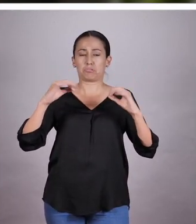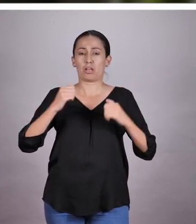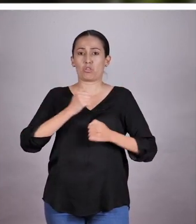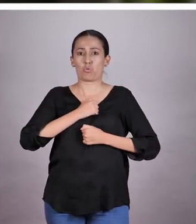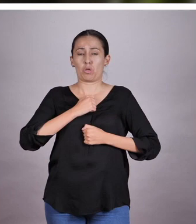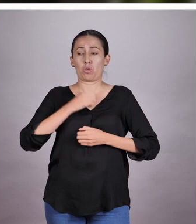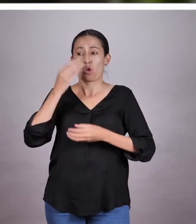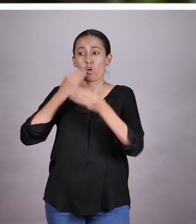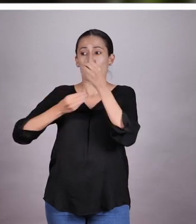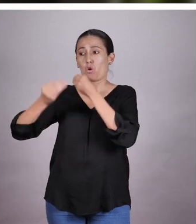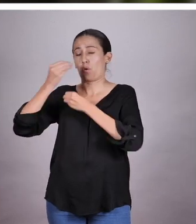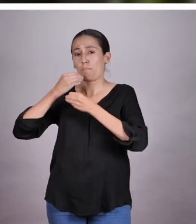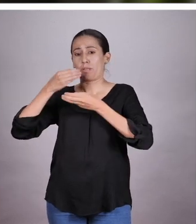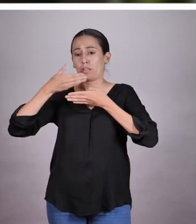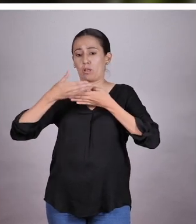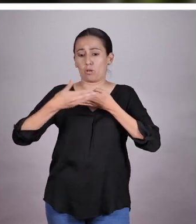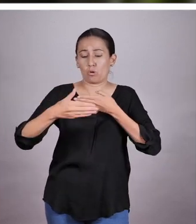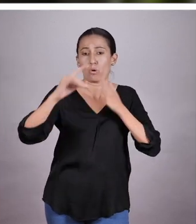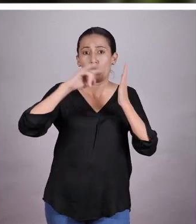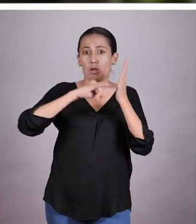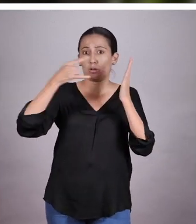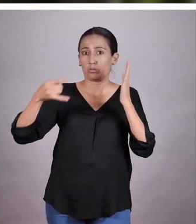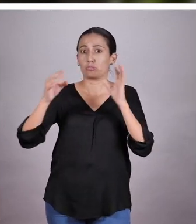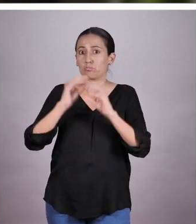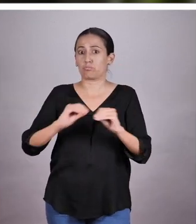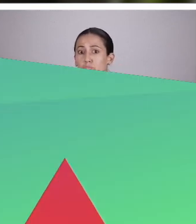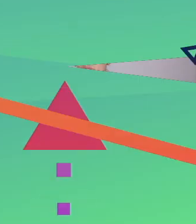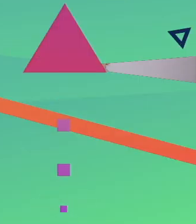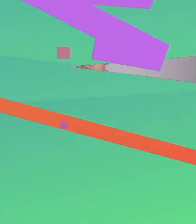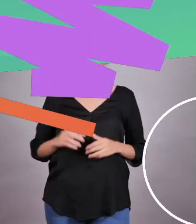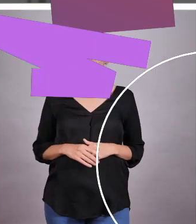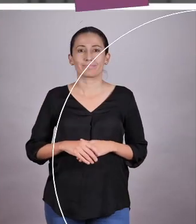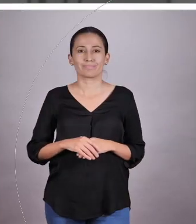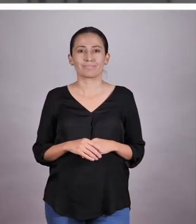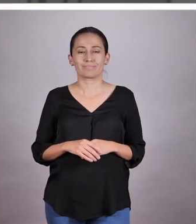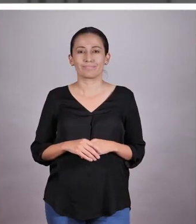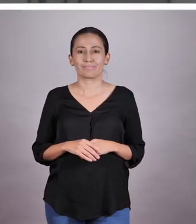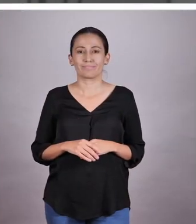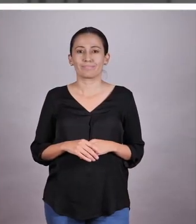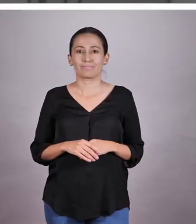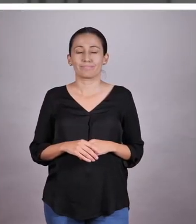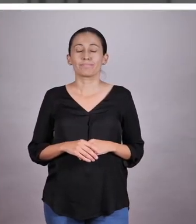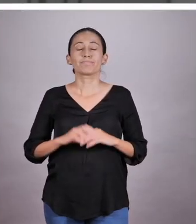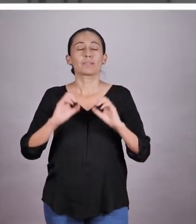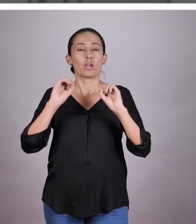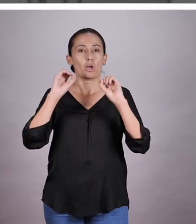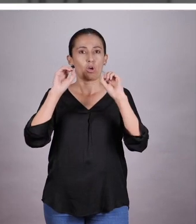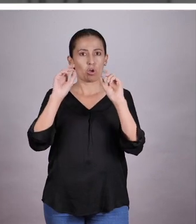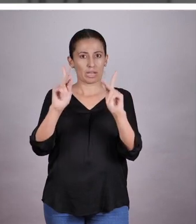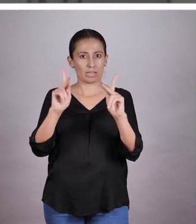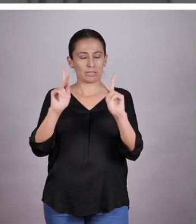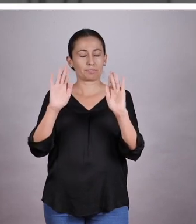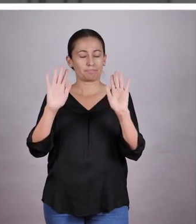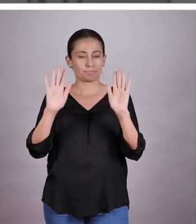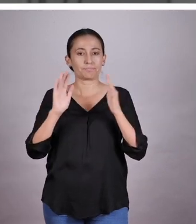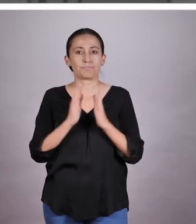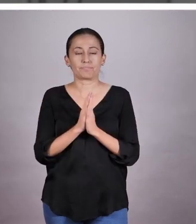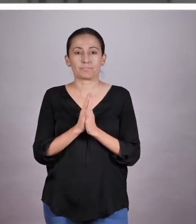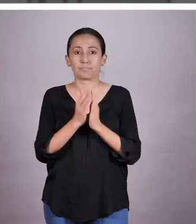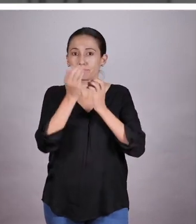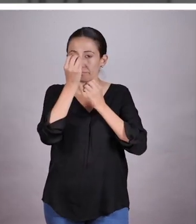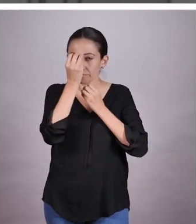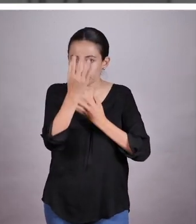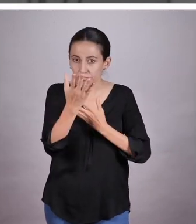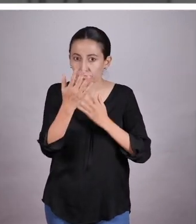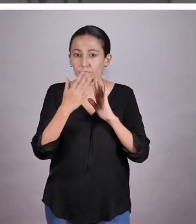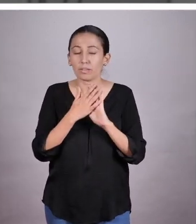comida producen y sus avances tecnológicos son los más avanzados. Ok, a toda esta información que les acabo de